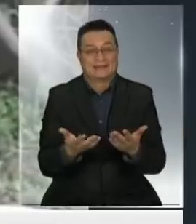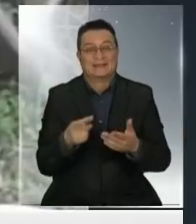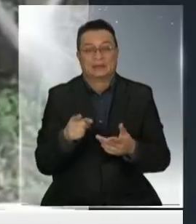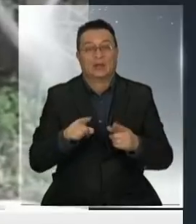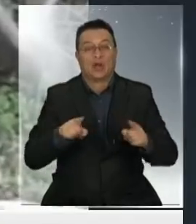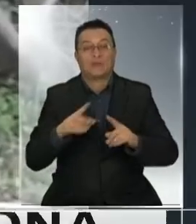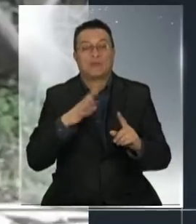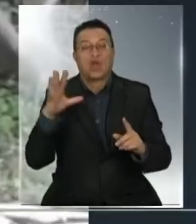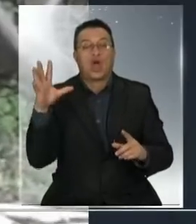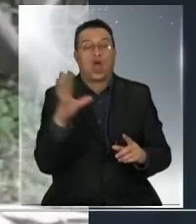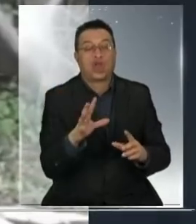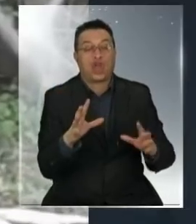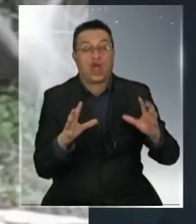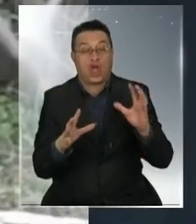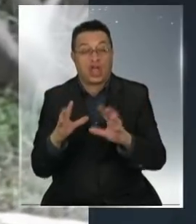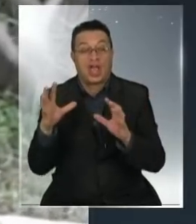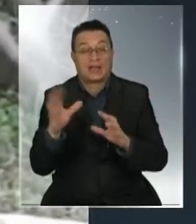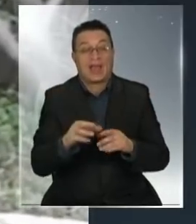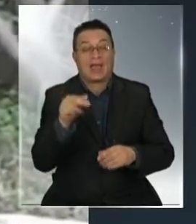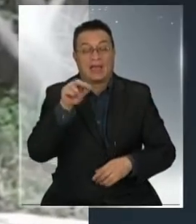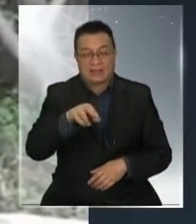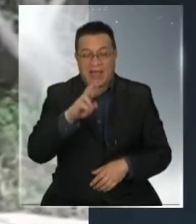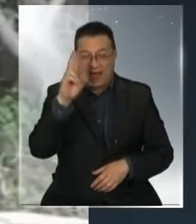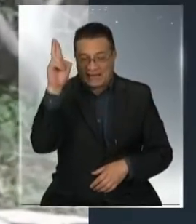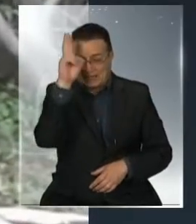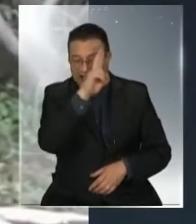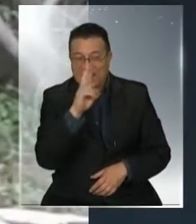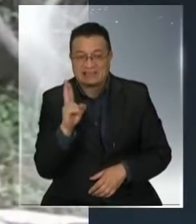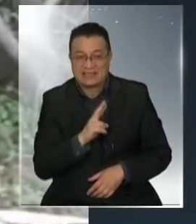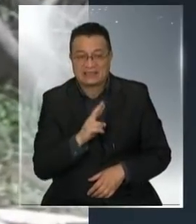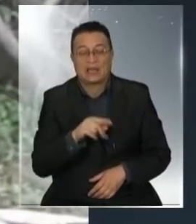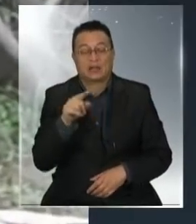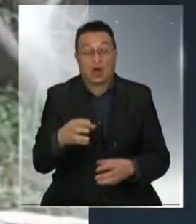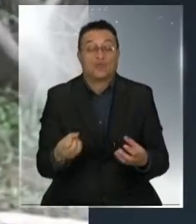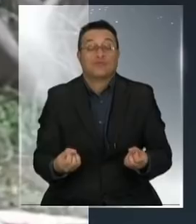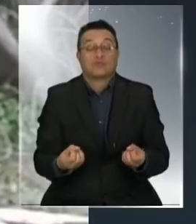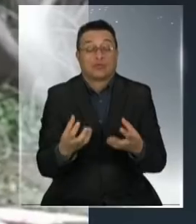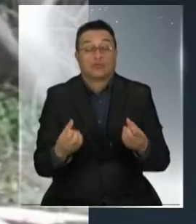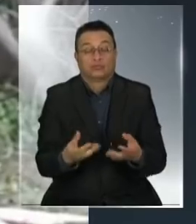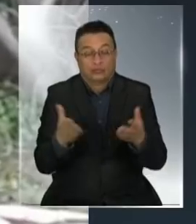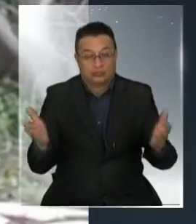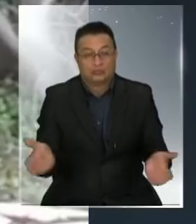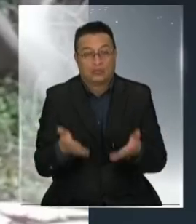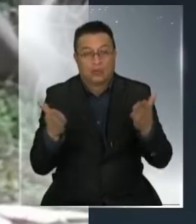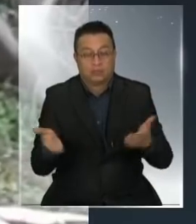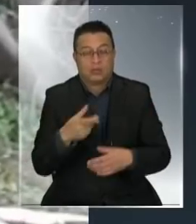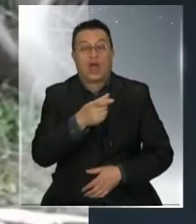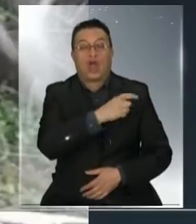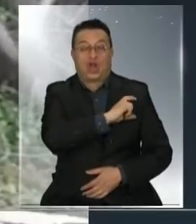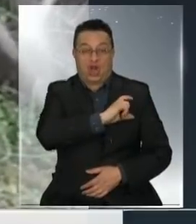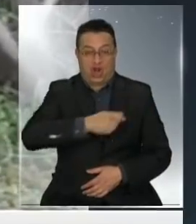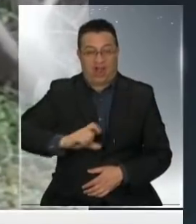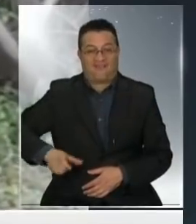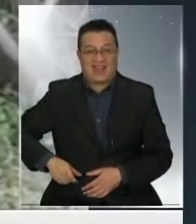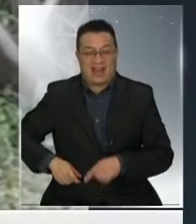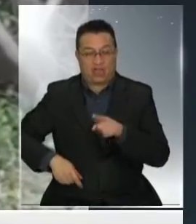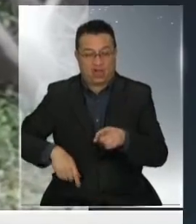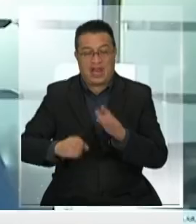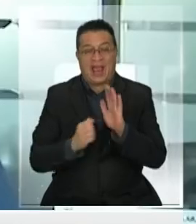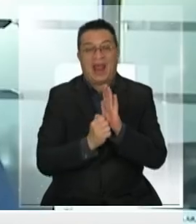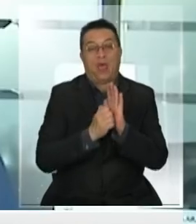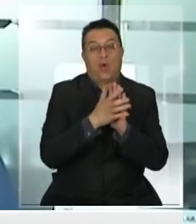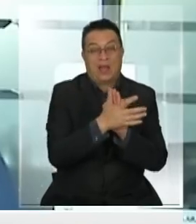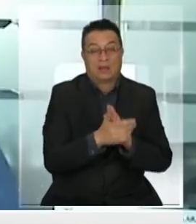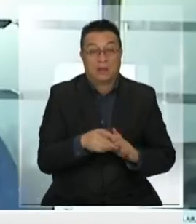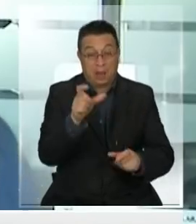actos de odiosidades raciales que está incentivando y promoviendo el gobernador de la Araucanía.